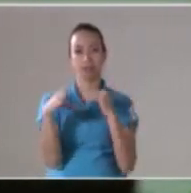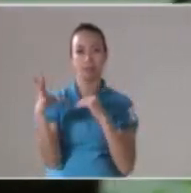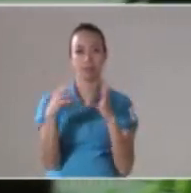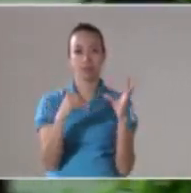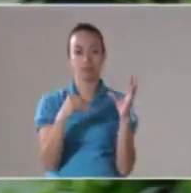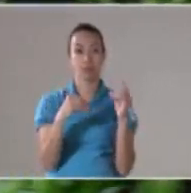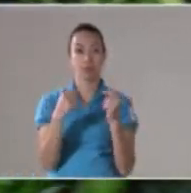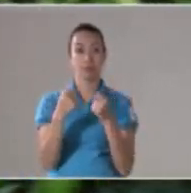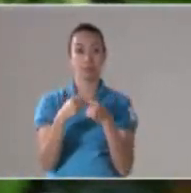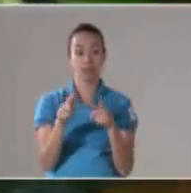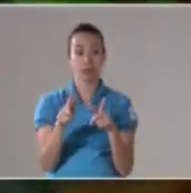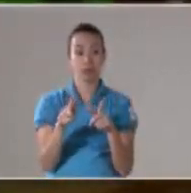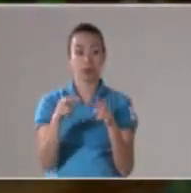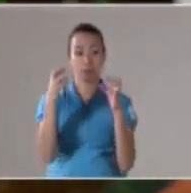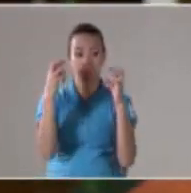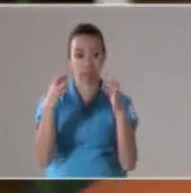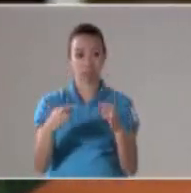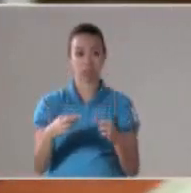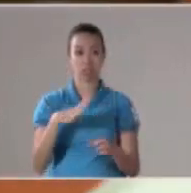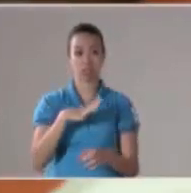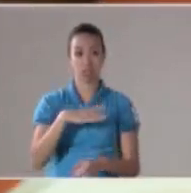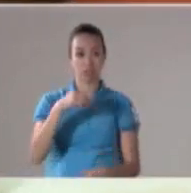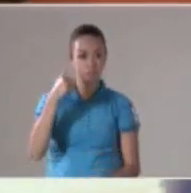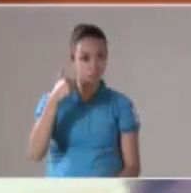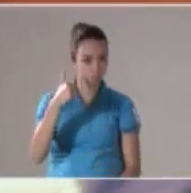el tipo tiene buen nombre.